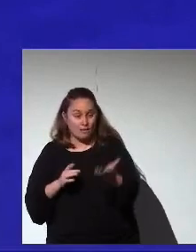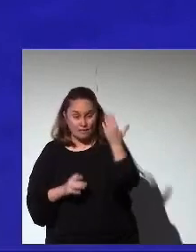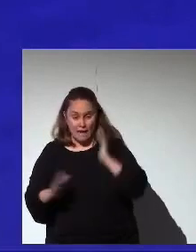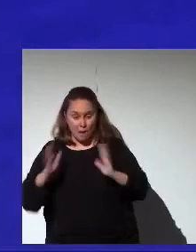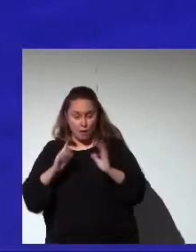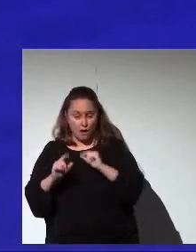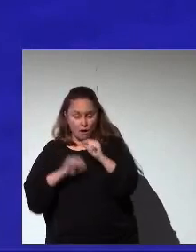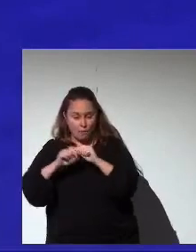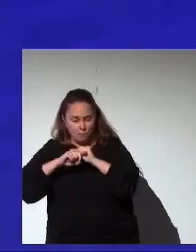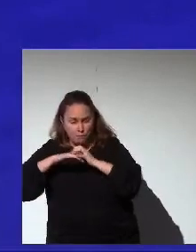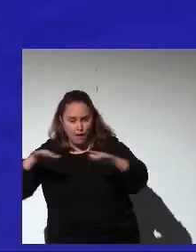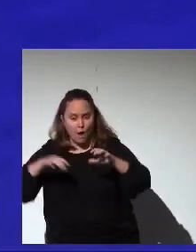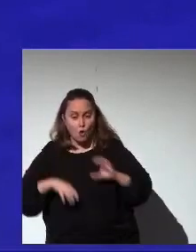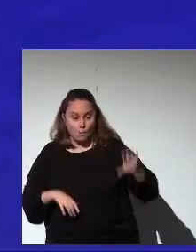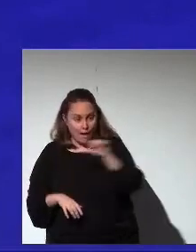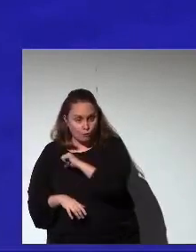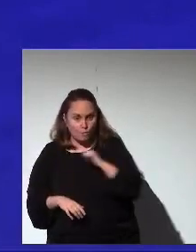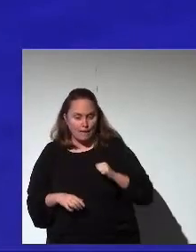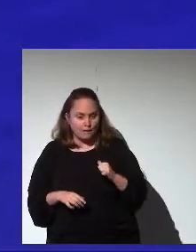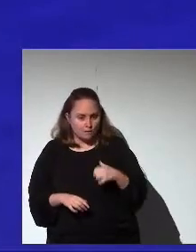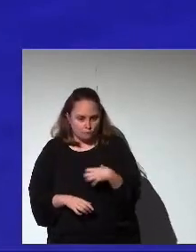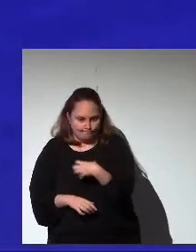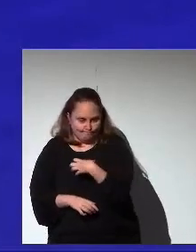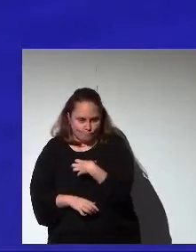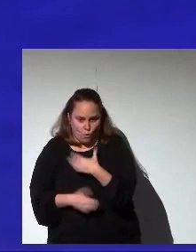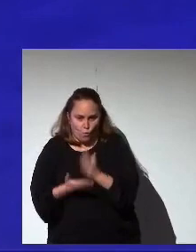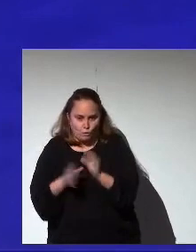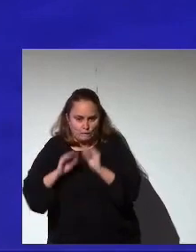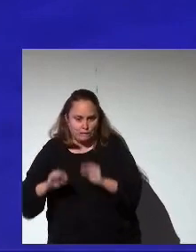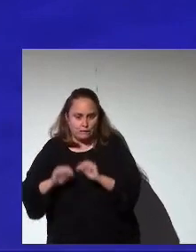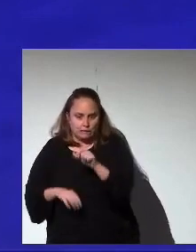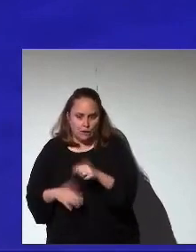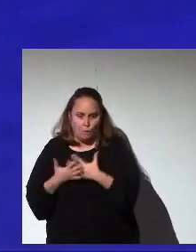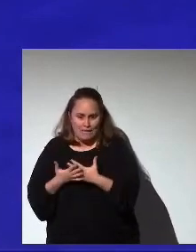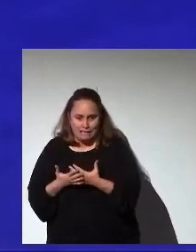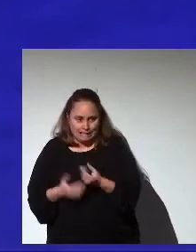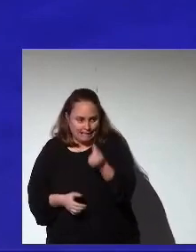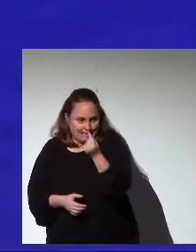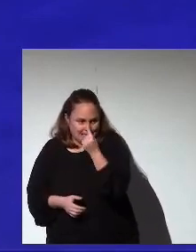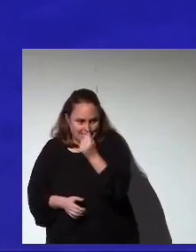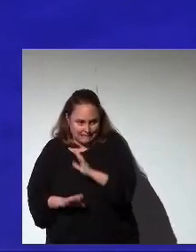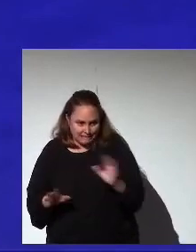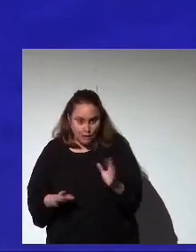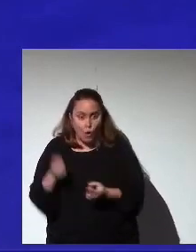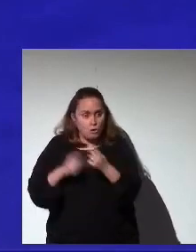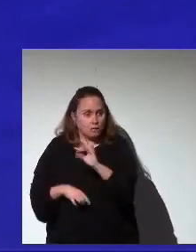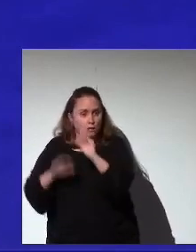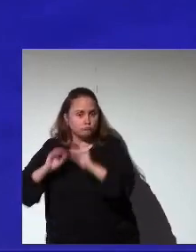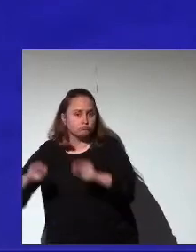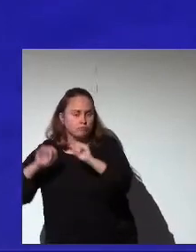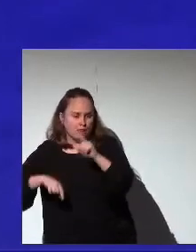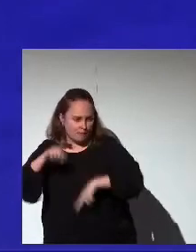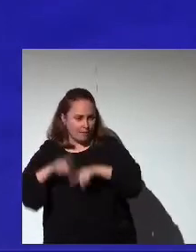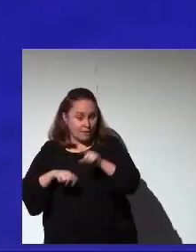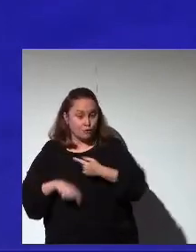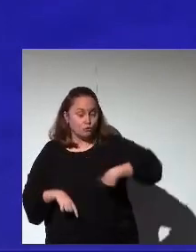pandemia, muchas comunidades autónomas que apenas han podido hacer cursos. Estamos intentando, desde el propio Estado, desde la Escuela